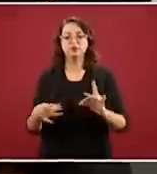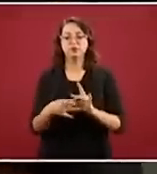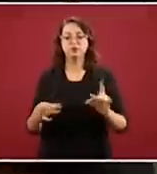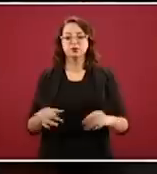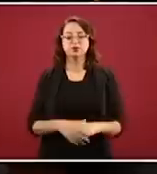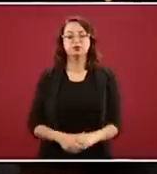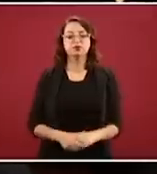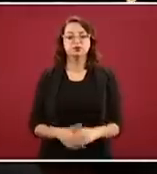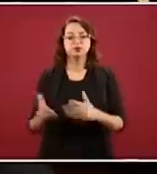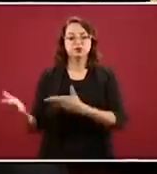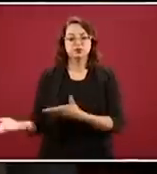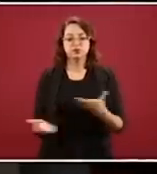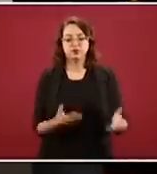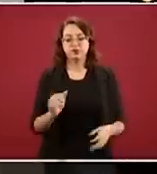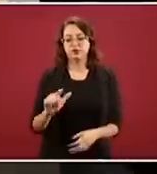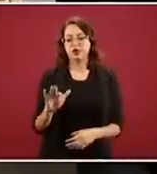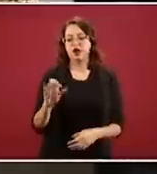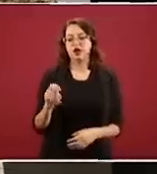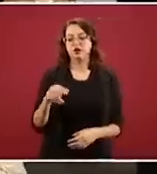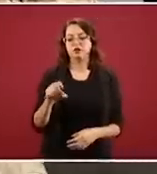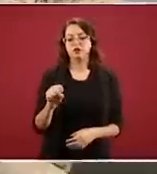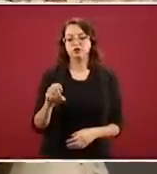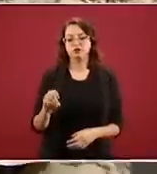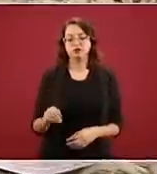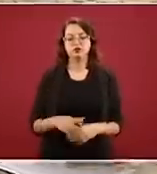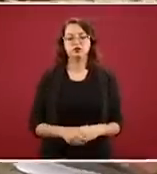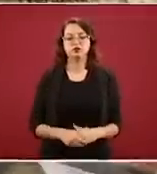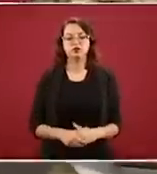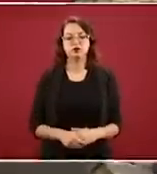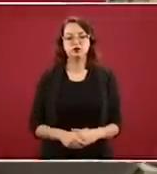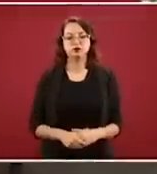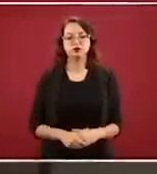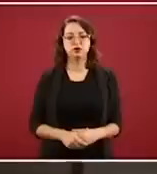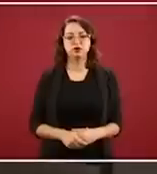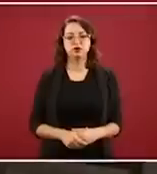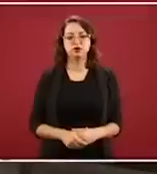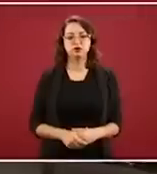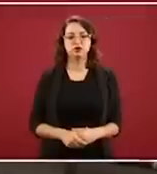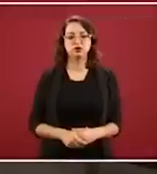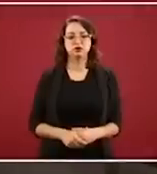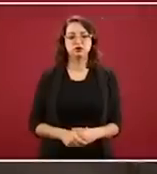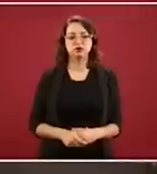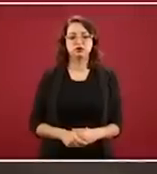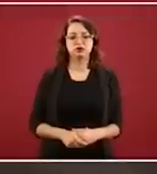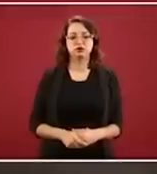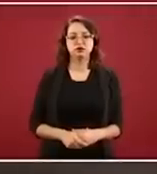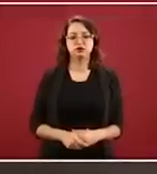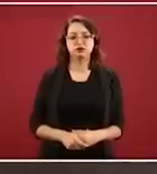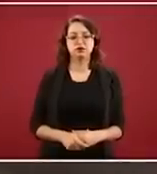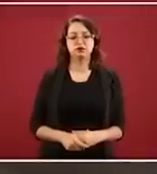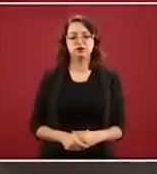entonces empezamos con Alfonso. Gracias, presidente. Gracias, presidente.